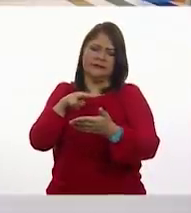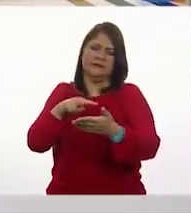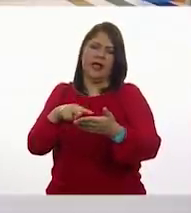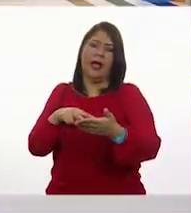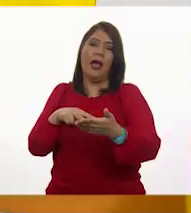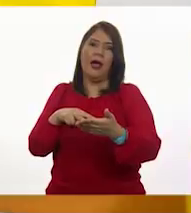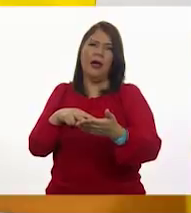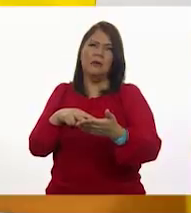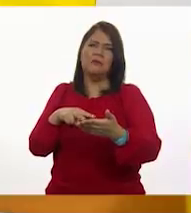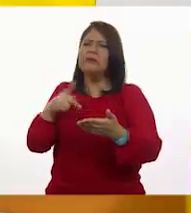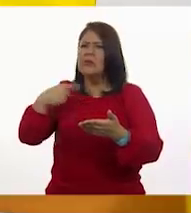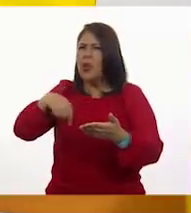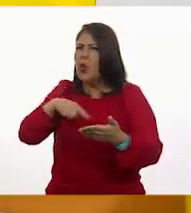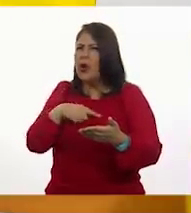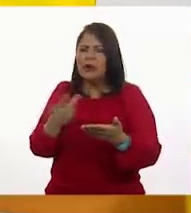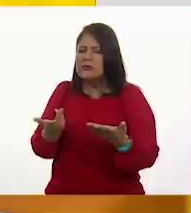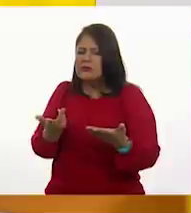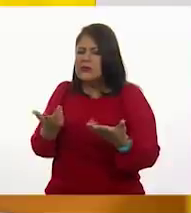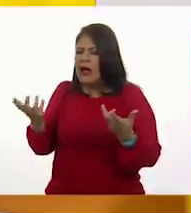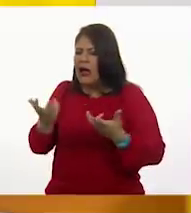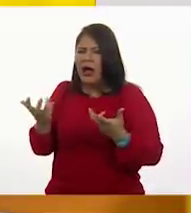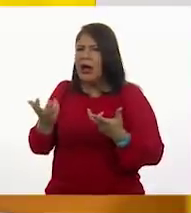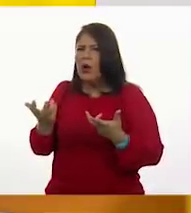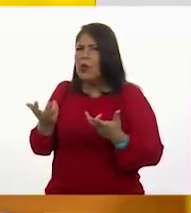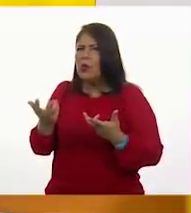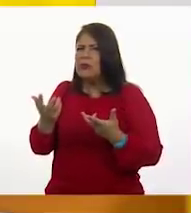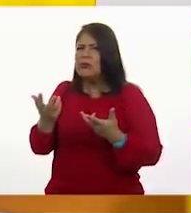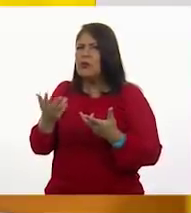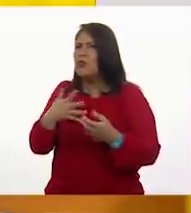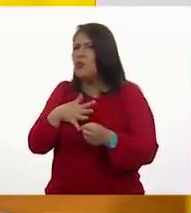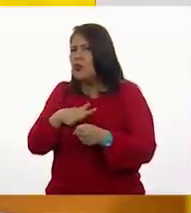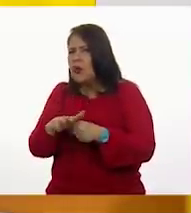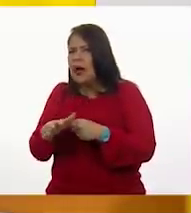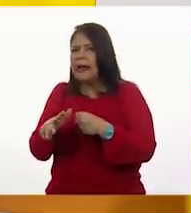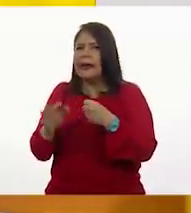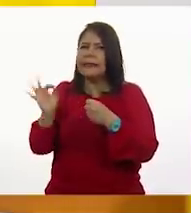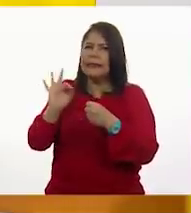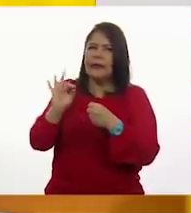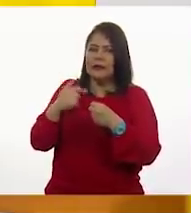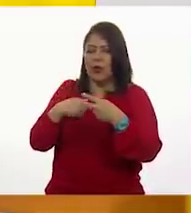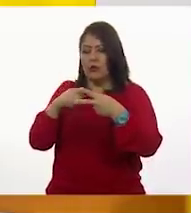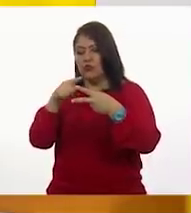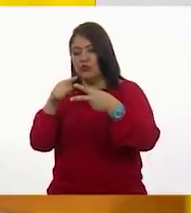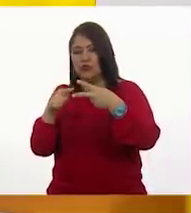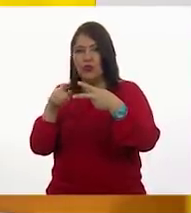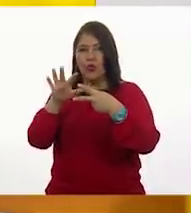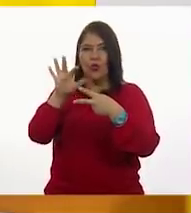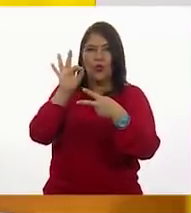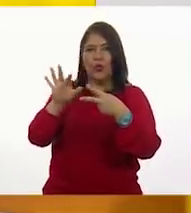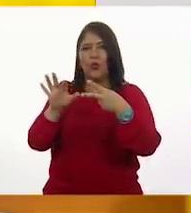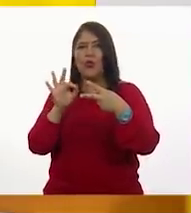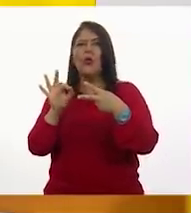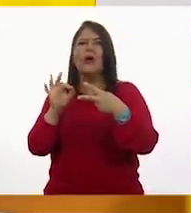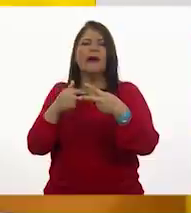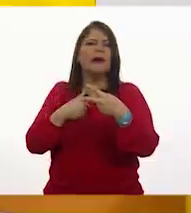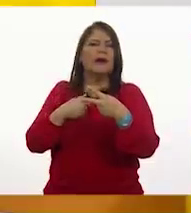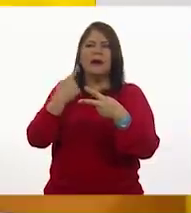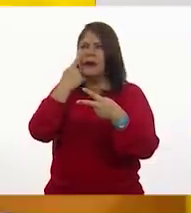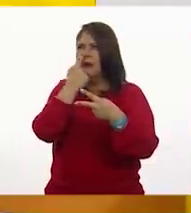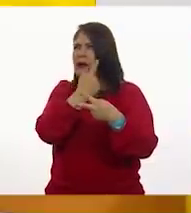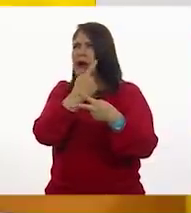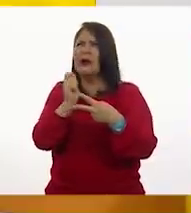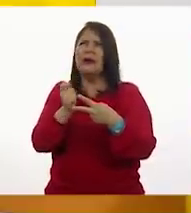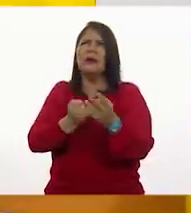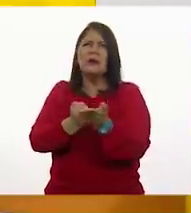¿qué podemos hacer para elegir entre dos opciones? ¿Qué podemos hacer para elegir entre